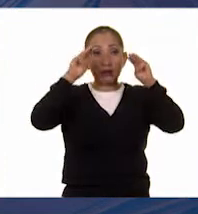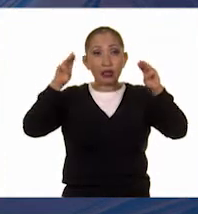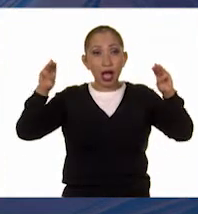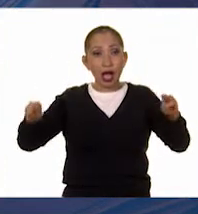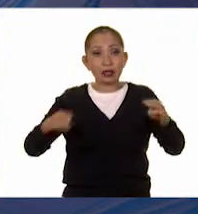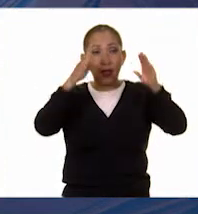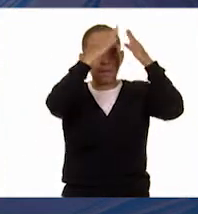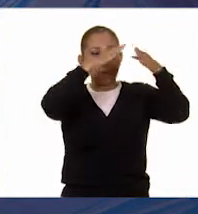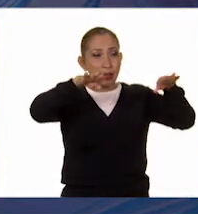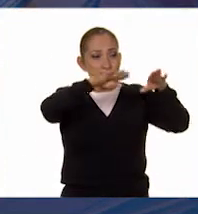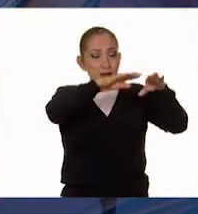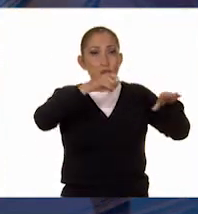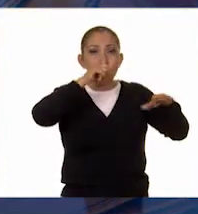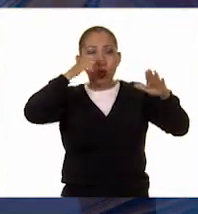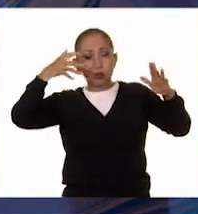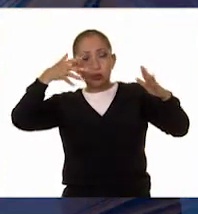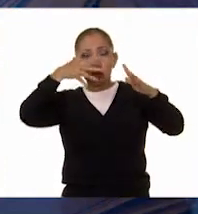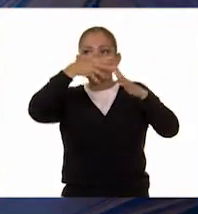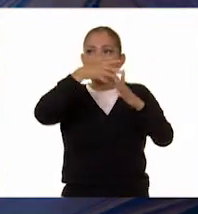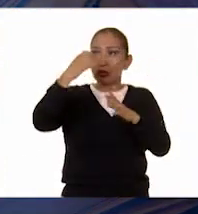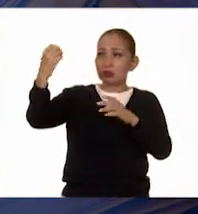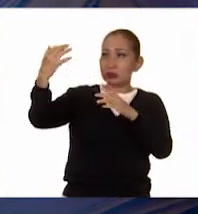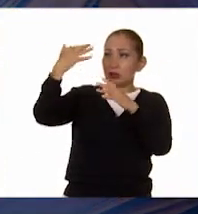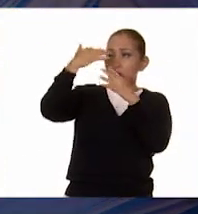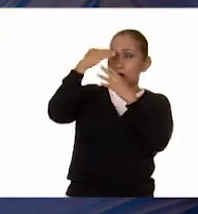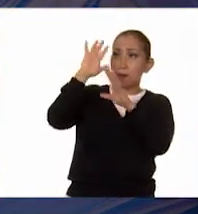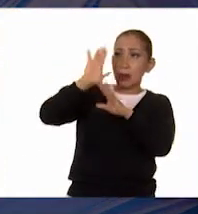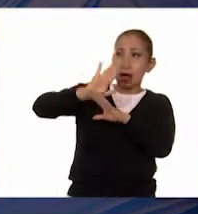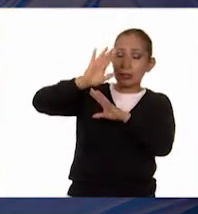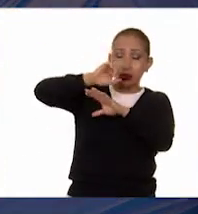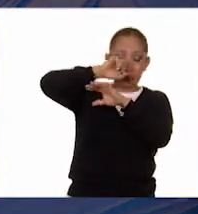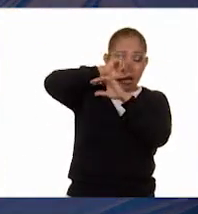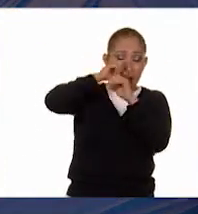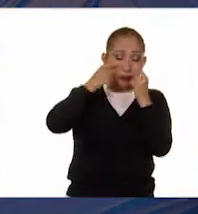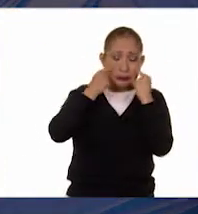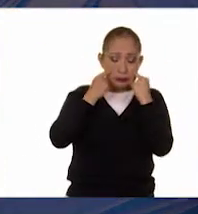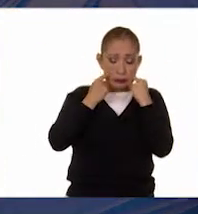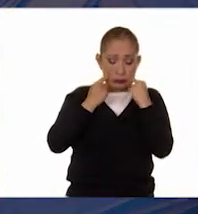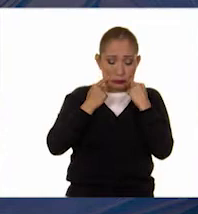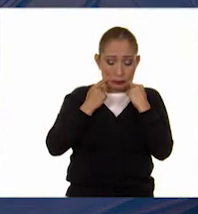pinos desgarrados por la luz llegaron a tus ojos como si los cubrieran para impedir el llanto.